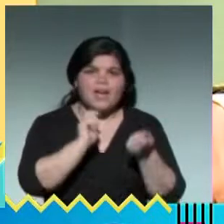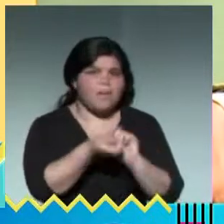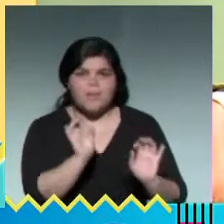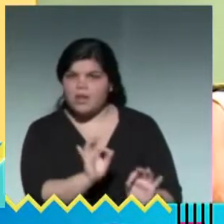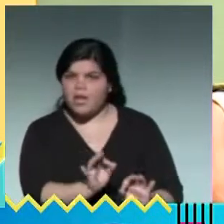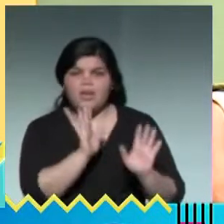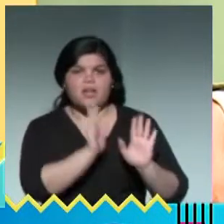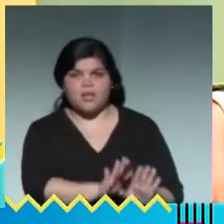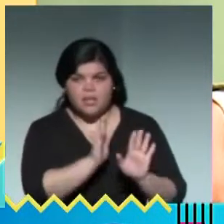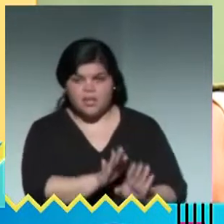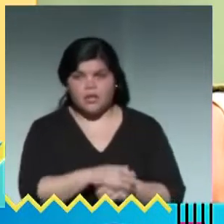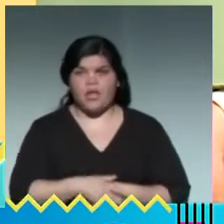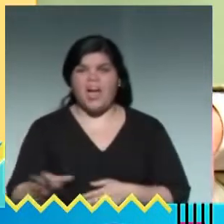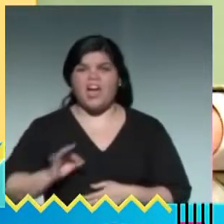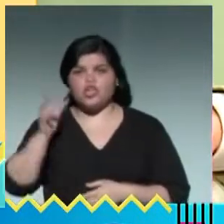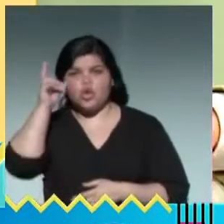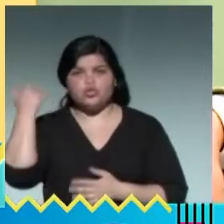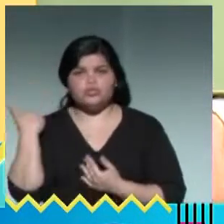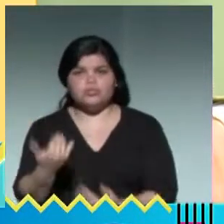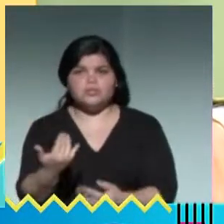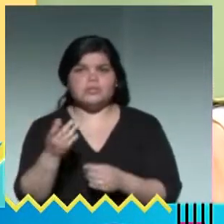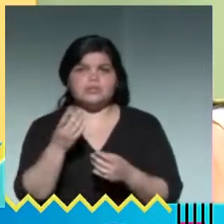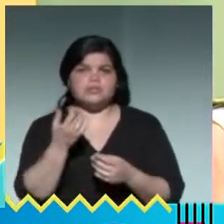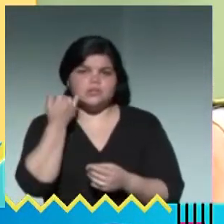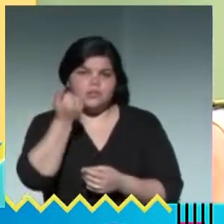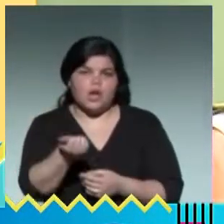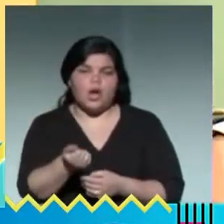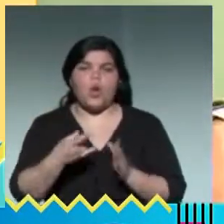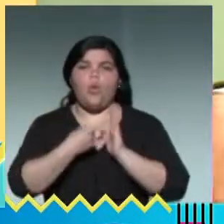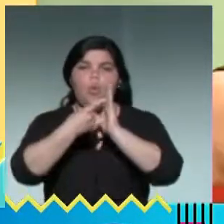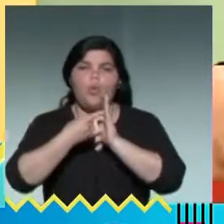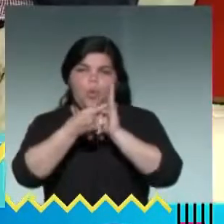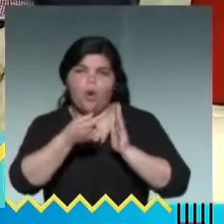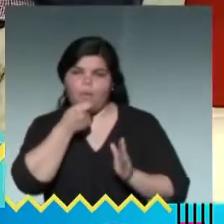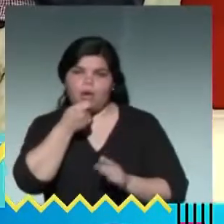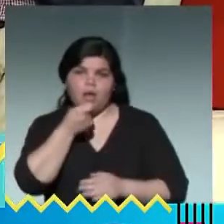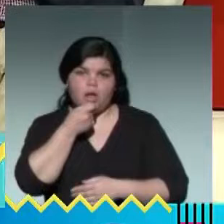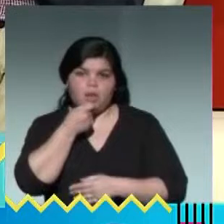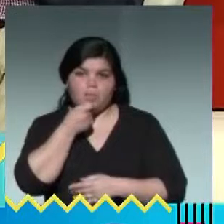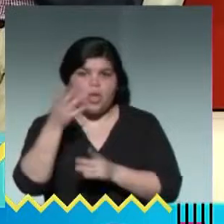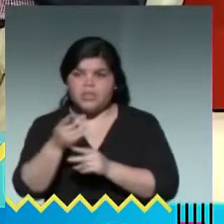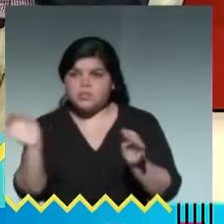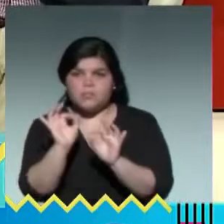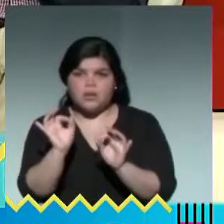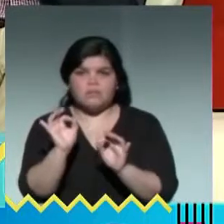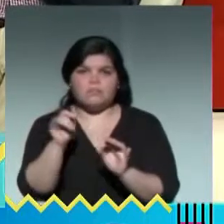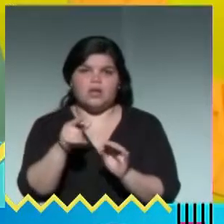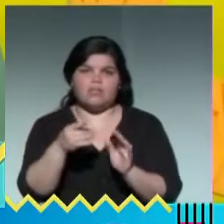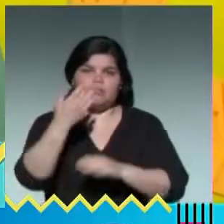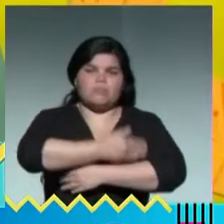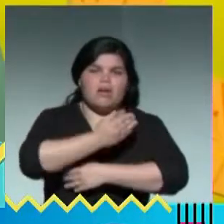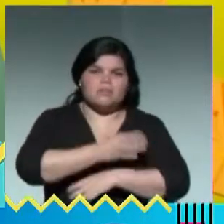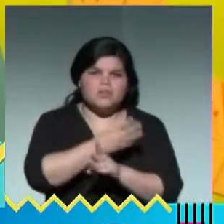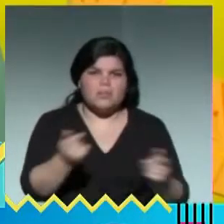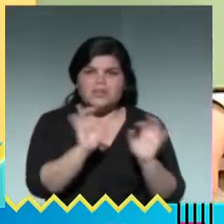u 8 años, en ninguna ciudad desapareció el taxi. Y creemos que tenemos que mejorar mucho el taxi. Y ahí sí entiendo hoy, viendo